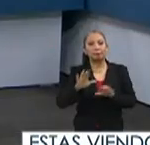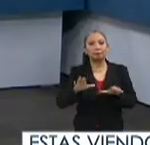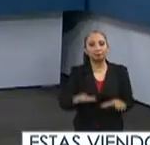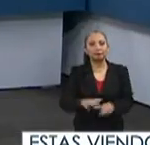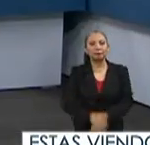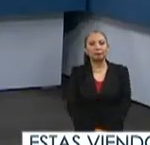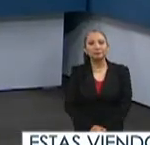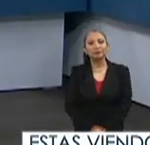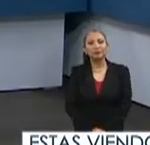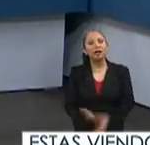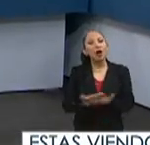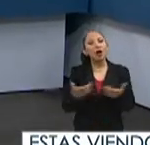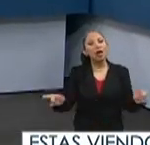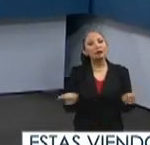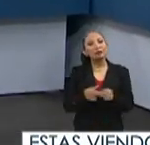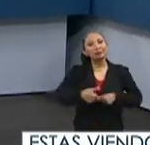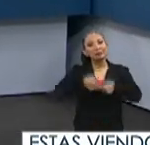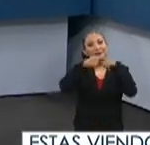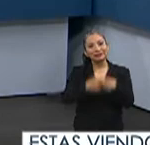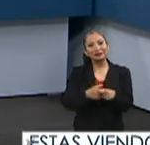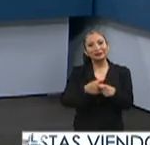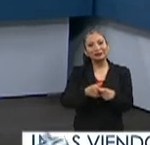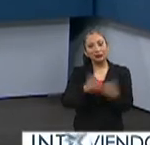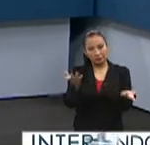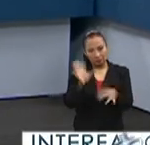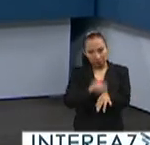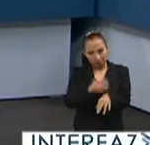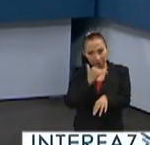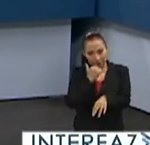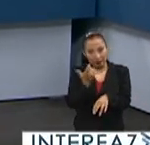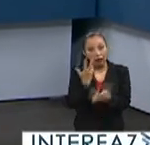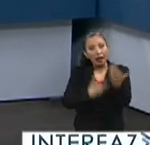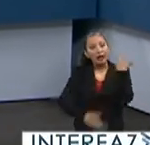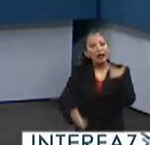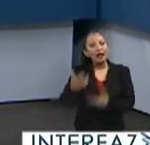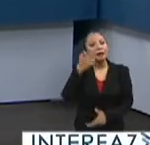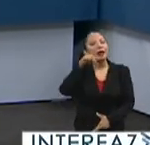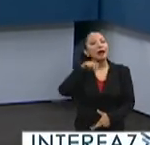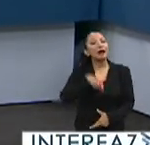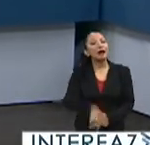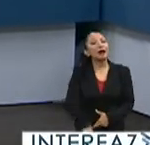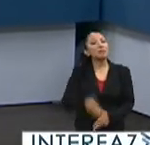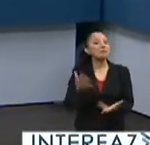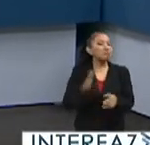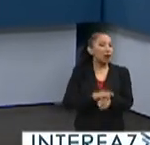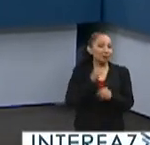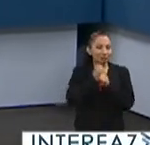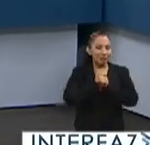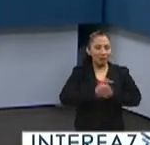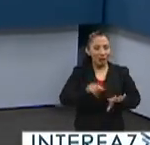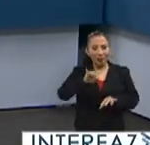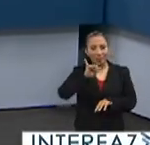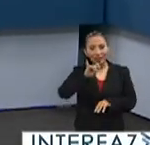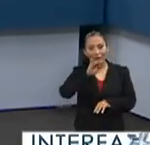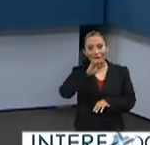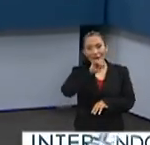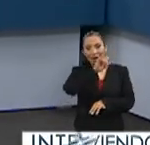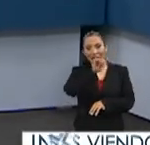casa de estudios. Vamos a hacer una breve pausa, Ana Cris, si me lo permiten. Regresamos con más información aquí en Interfaz.